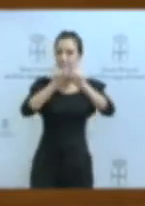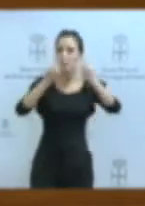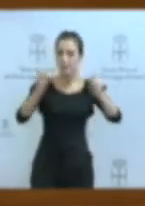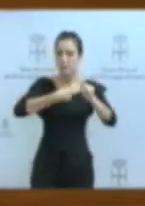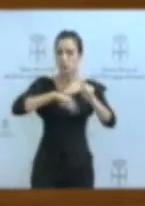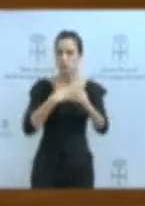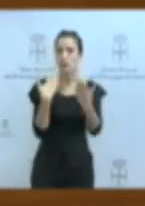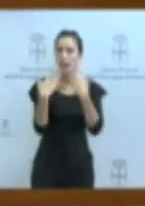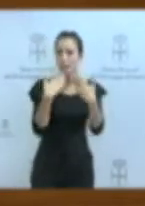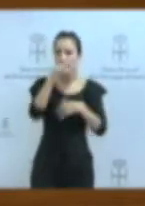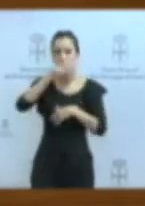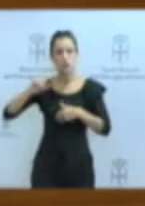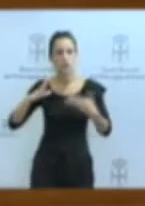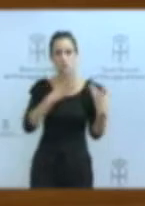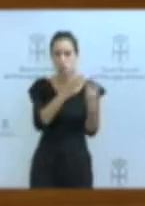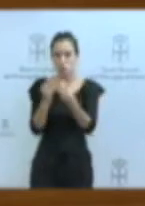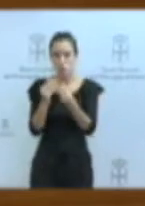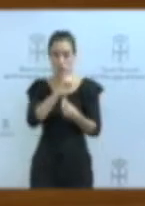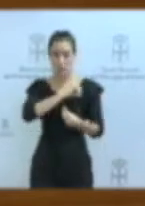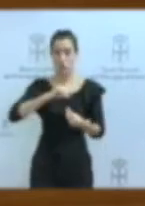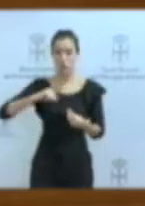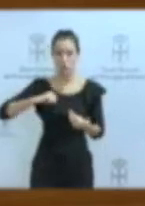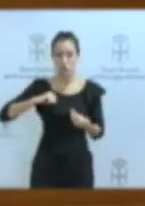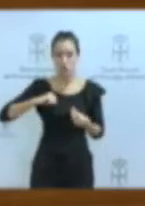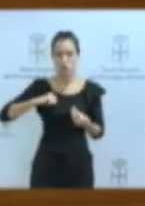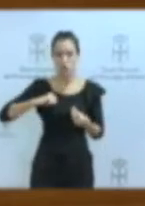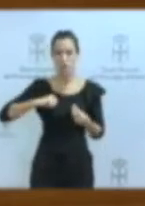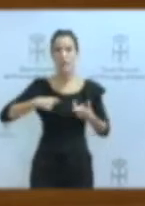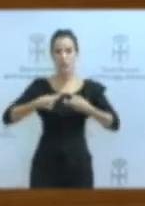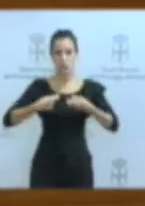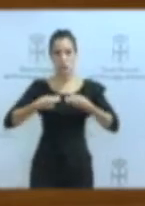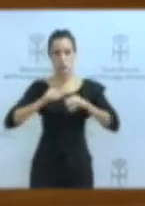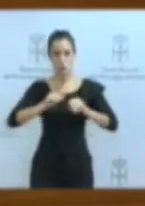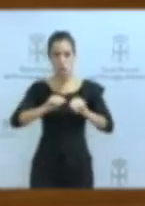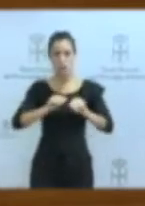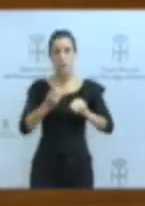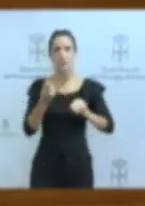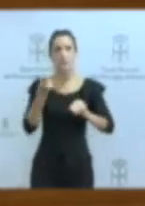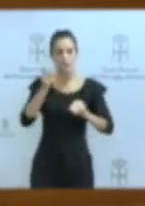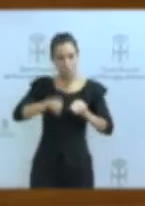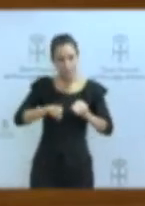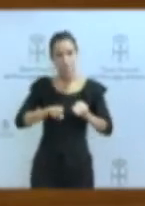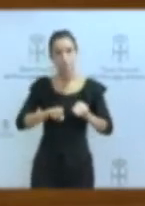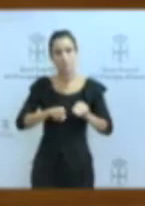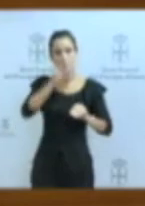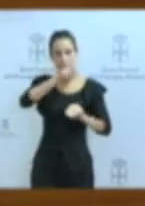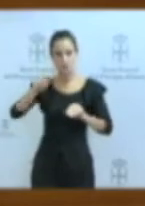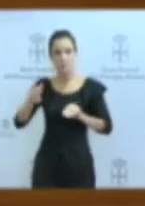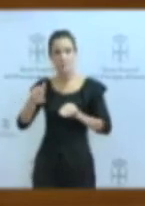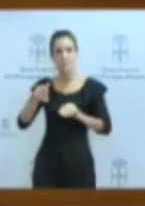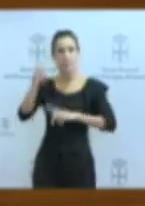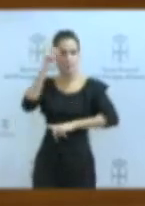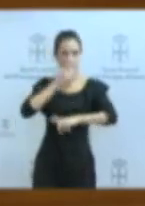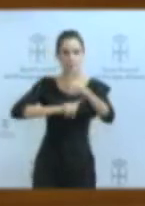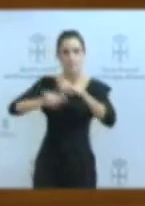autónomos en negocio y también gente que se mueve, que viaja, que utiliza esas conexiones. Y sabemos que el interés, desde